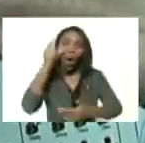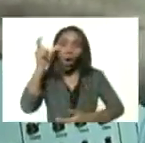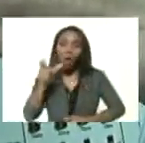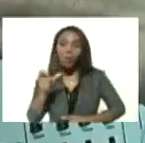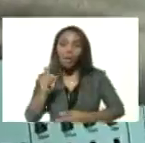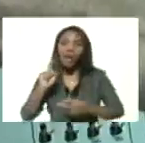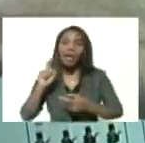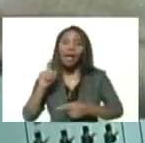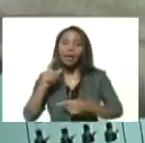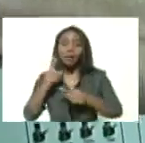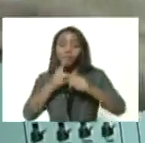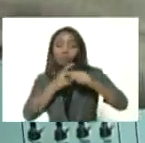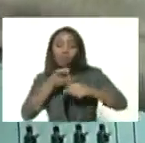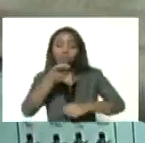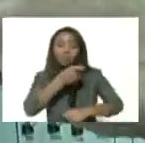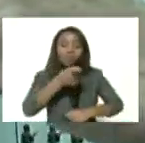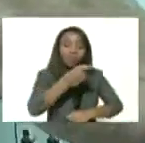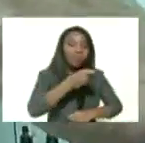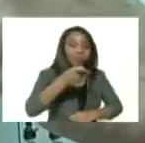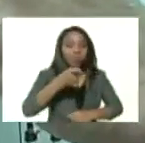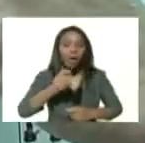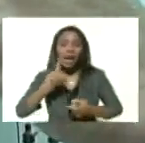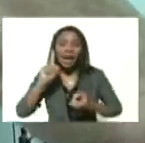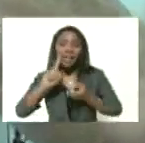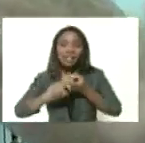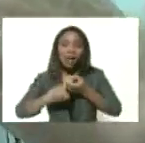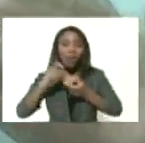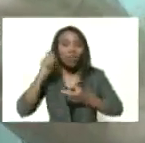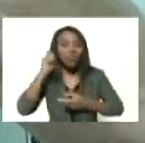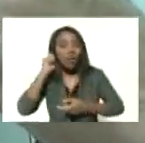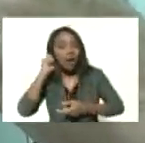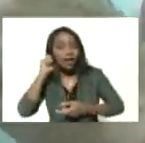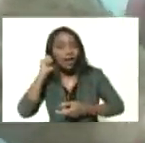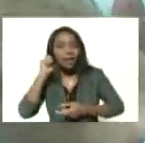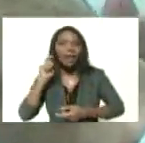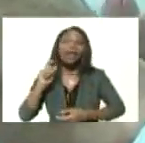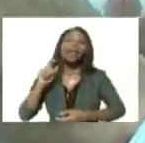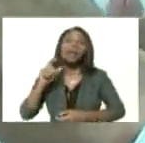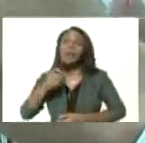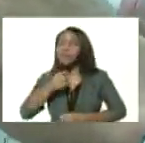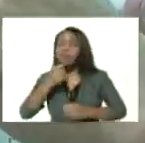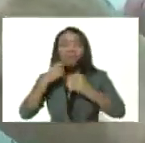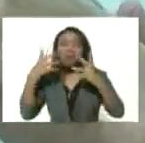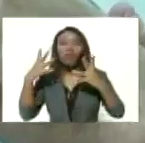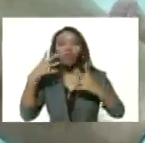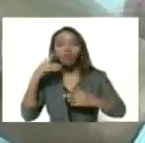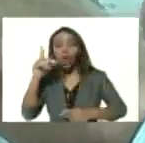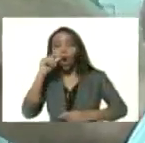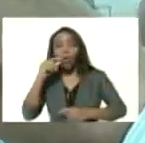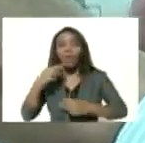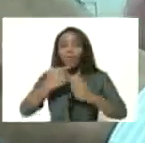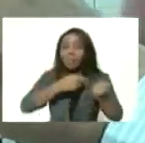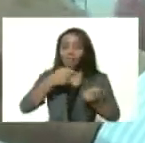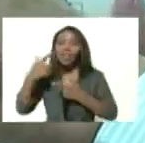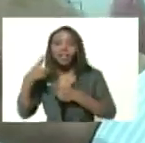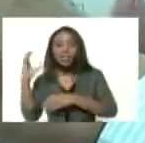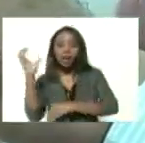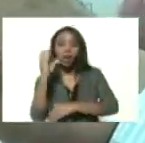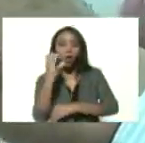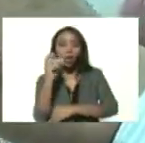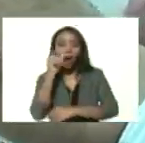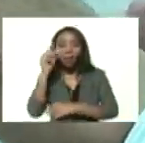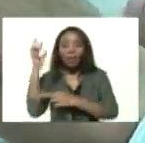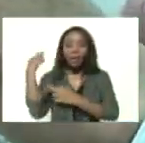casado, por cierto, con la hija del más famoso narcotraficante de la costa norte de Colombia, Cliver